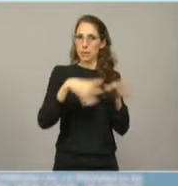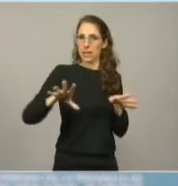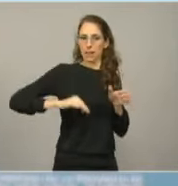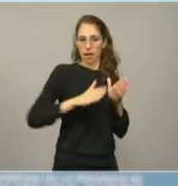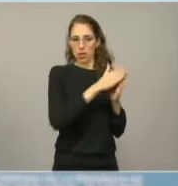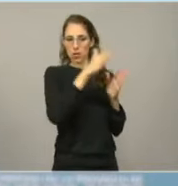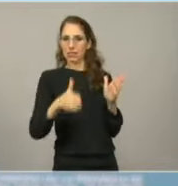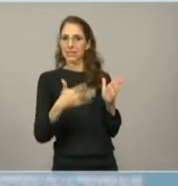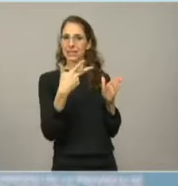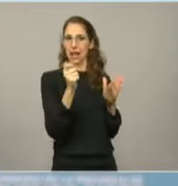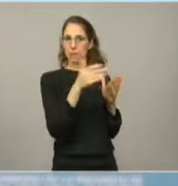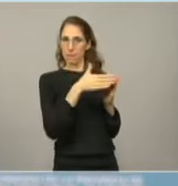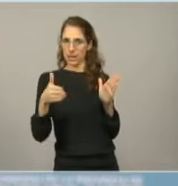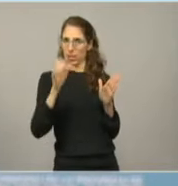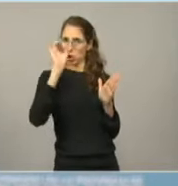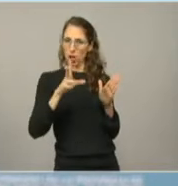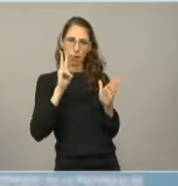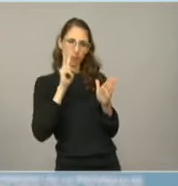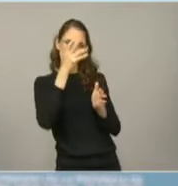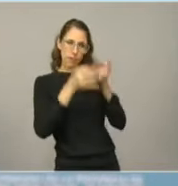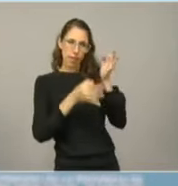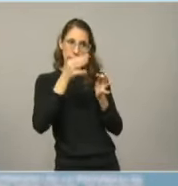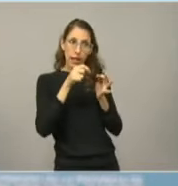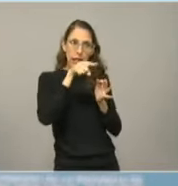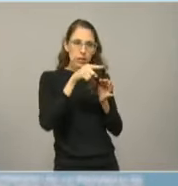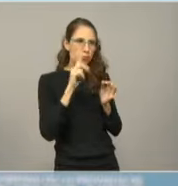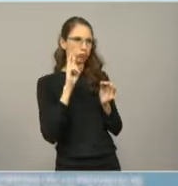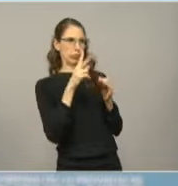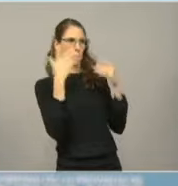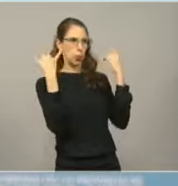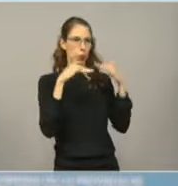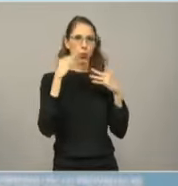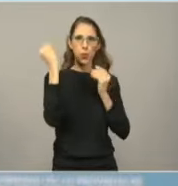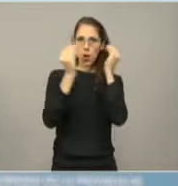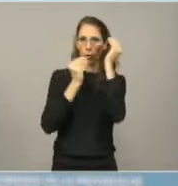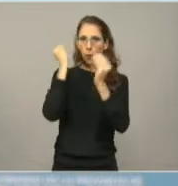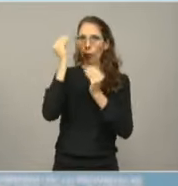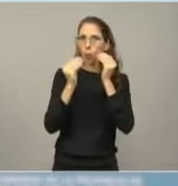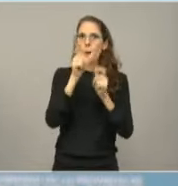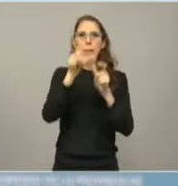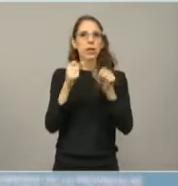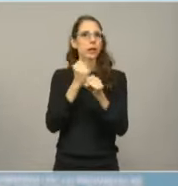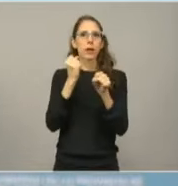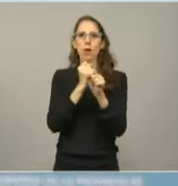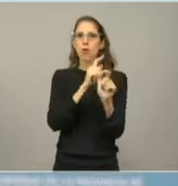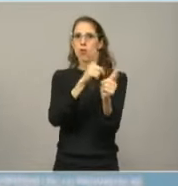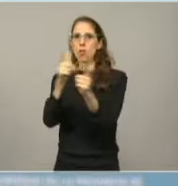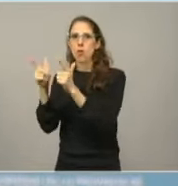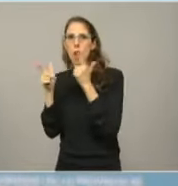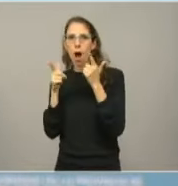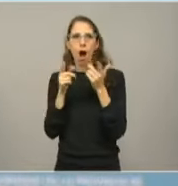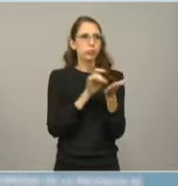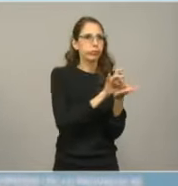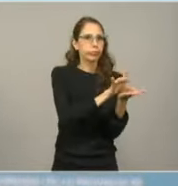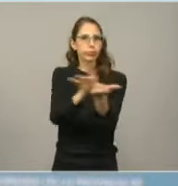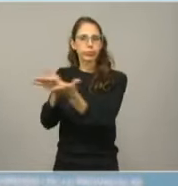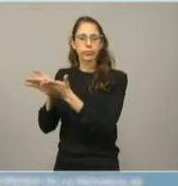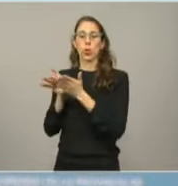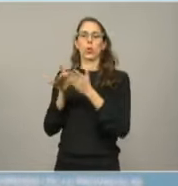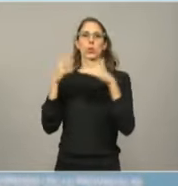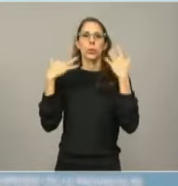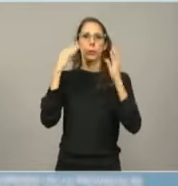datos que nos preocupan enormemente el crecimiento del desempleo la destrucción del empleo y esto